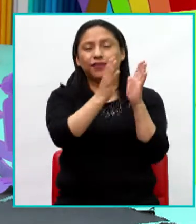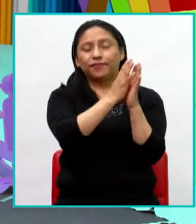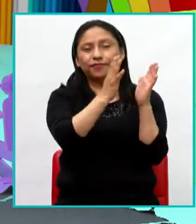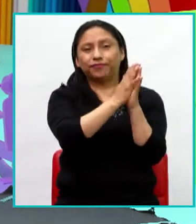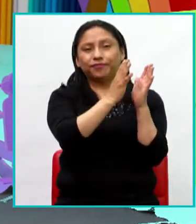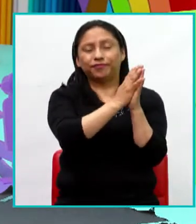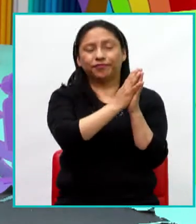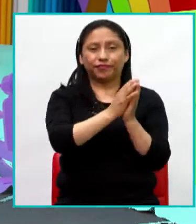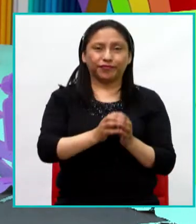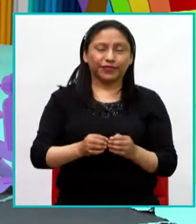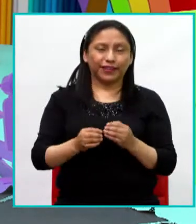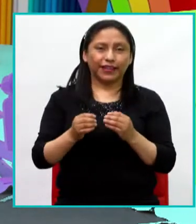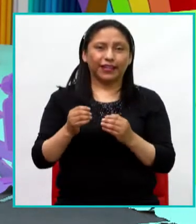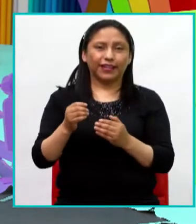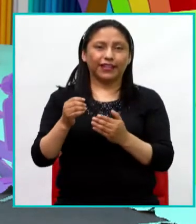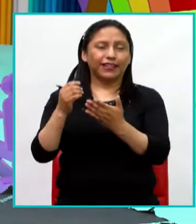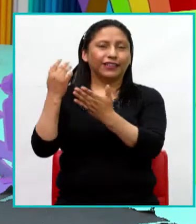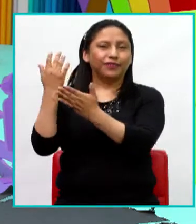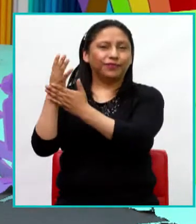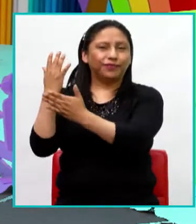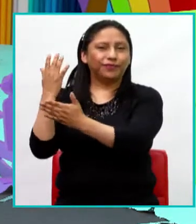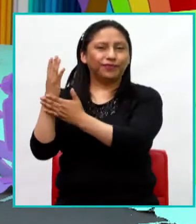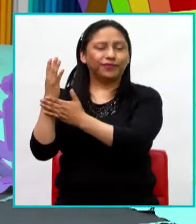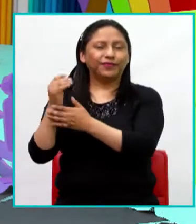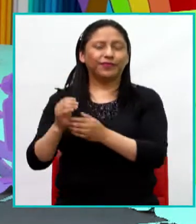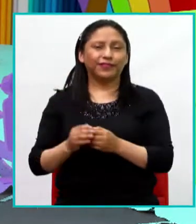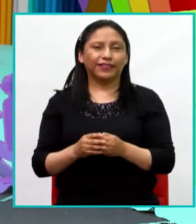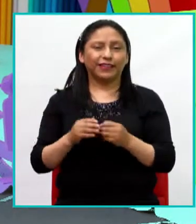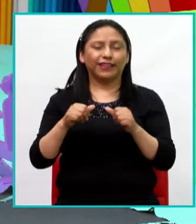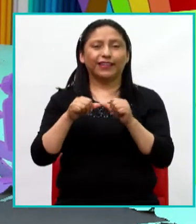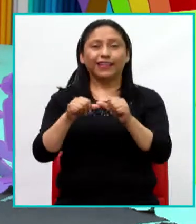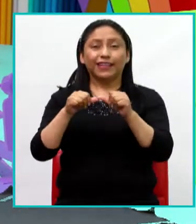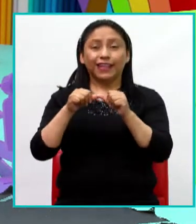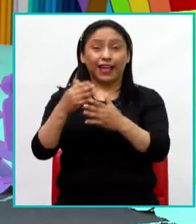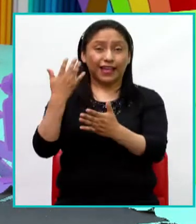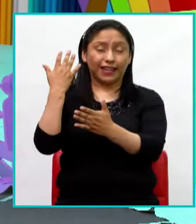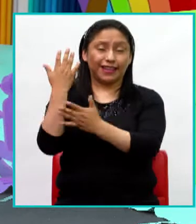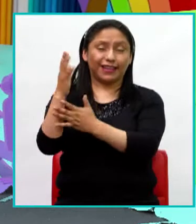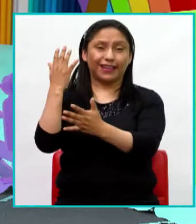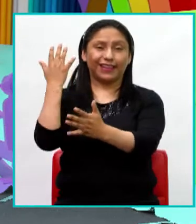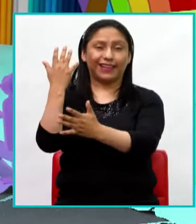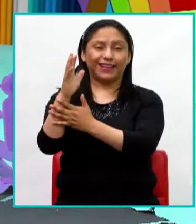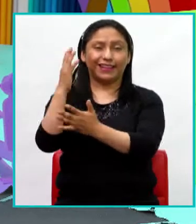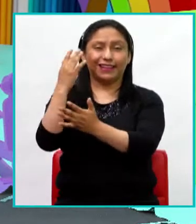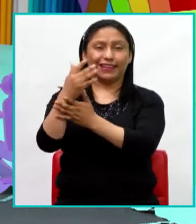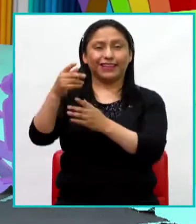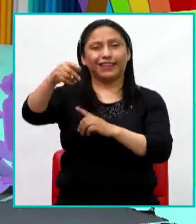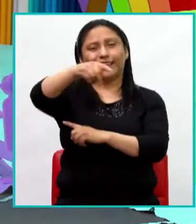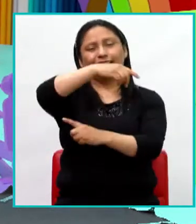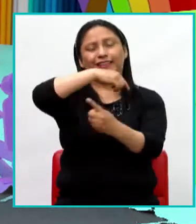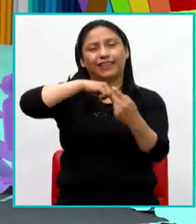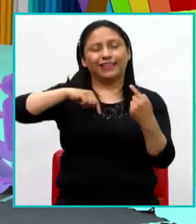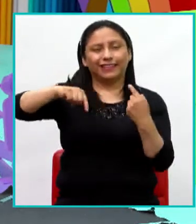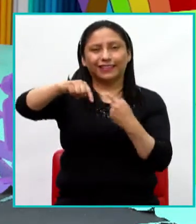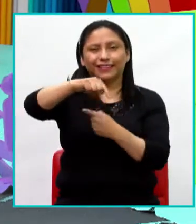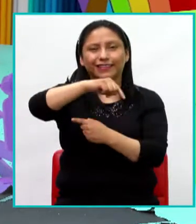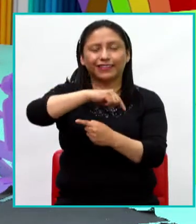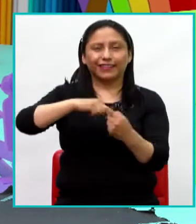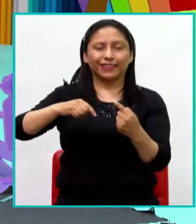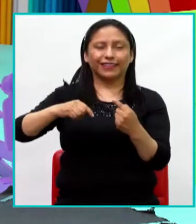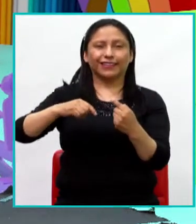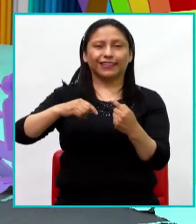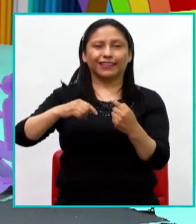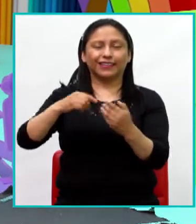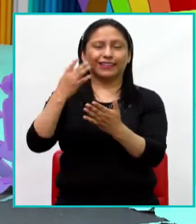aplaudiendo aquí, todos aplaudiendo allá. Aplaudo, aplaudo, aplaudo y una vuelta voy a dar.